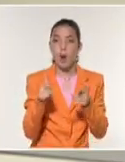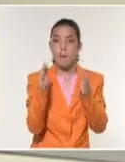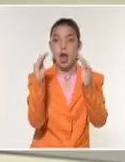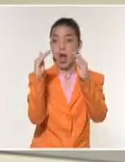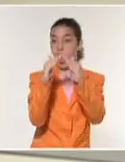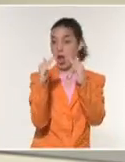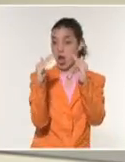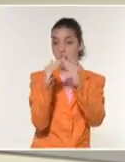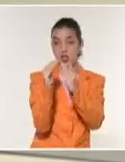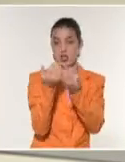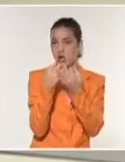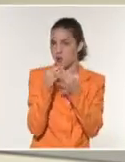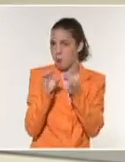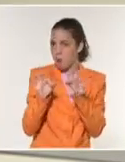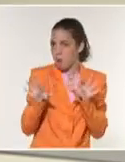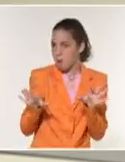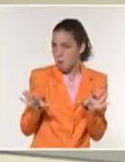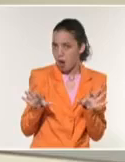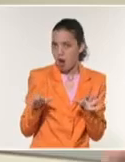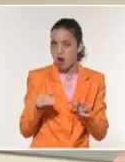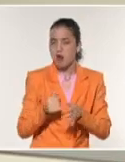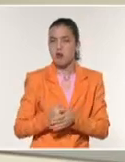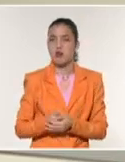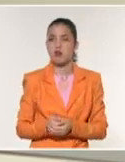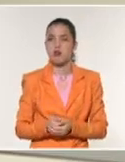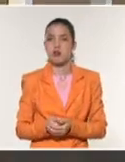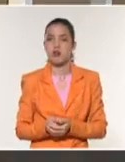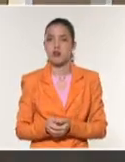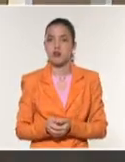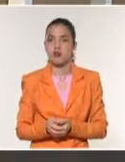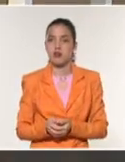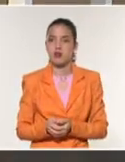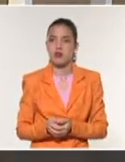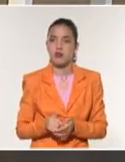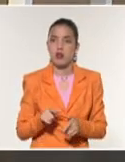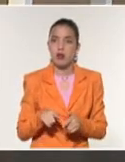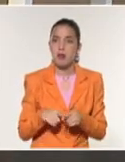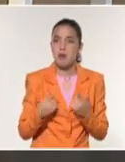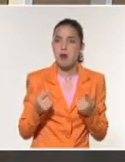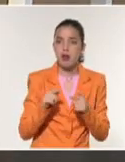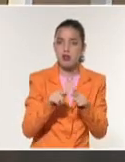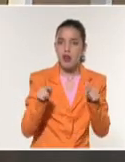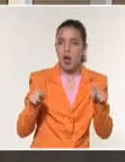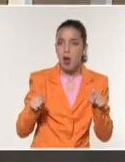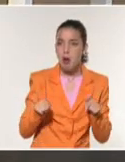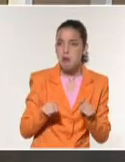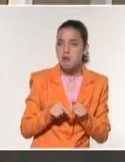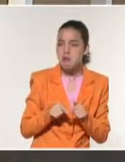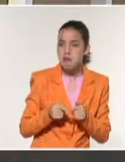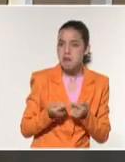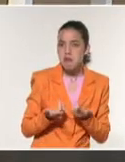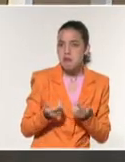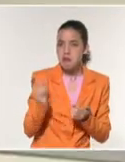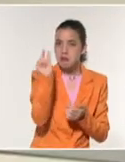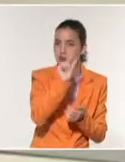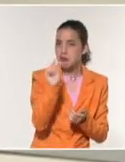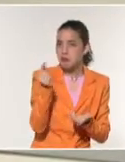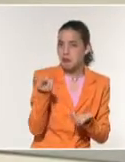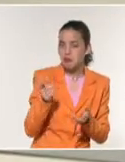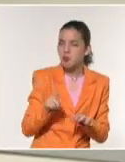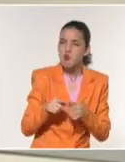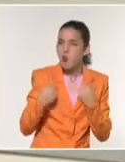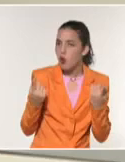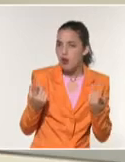también en sus vínculos sociales, en su comunidad. ¿Por qué esta persona estaba entonces en un establecimiento penitenciario si esa no era la sanción? Porque